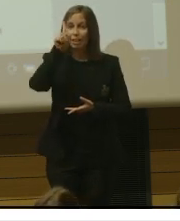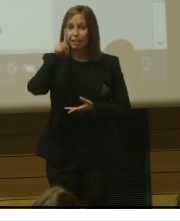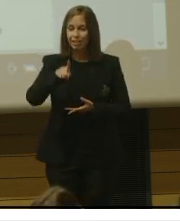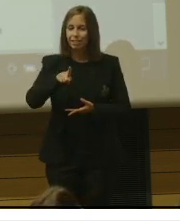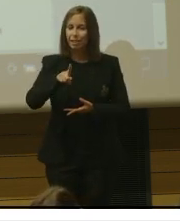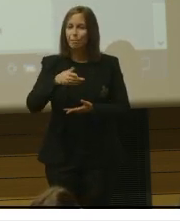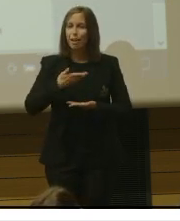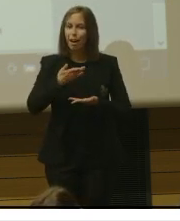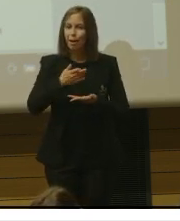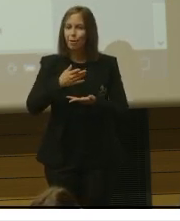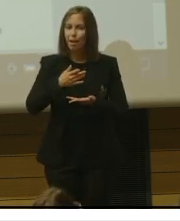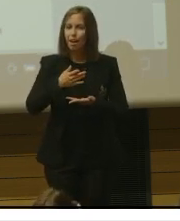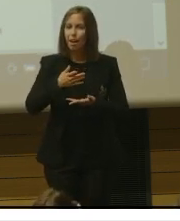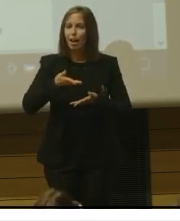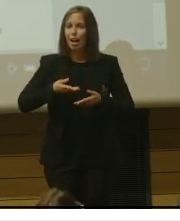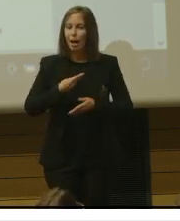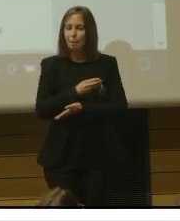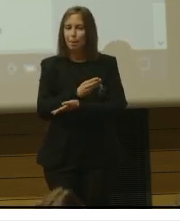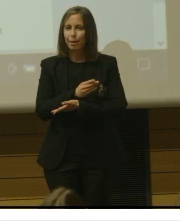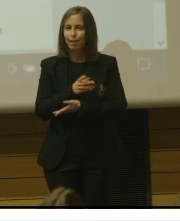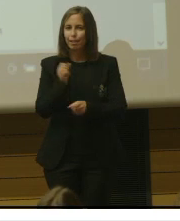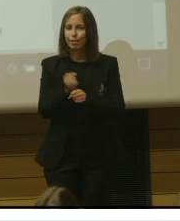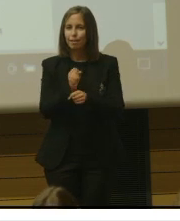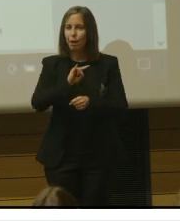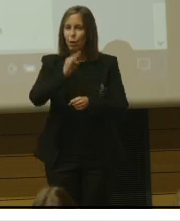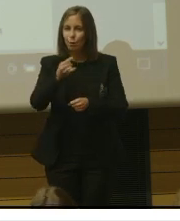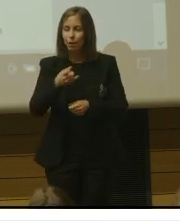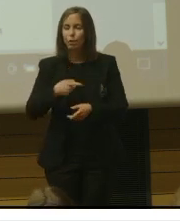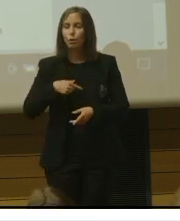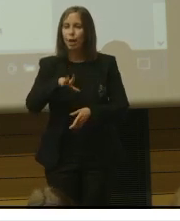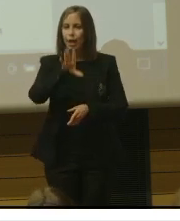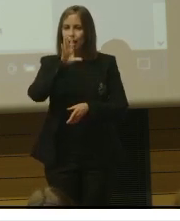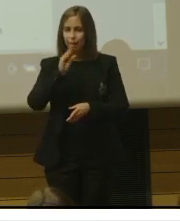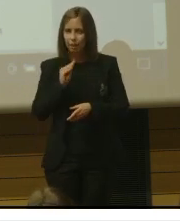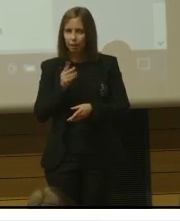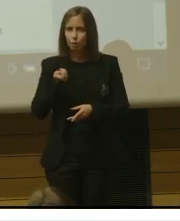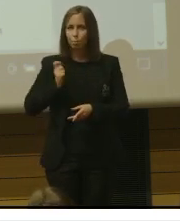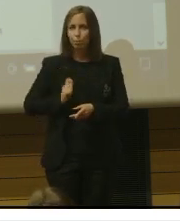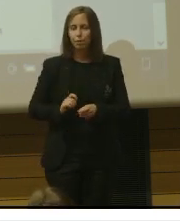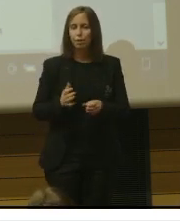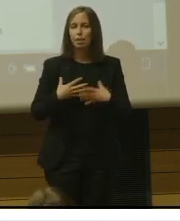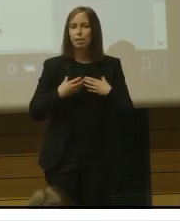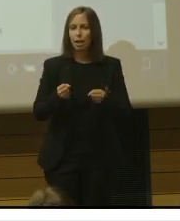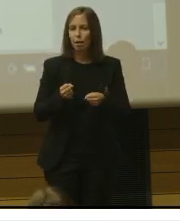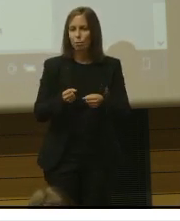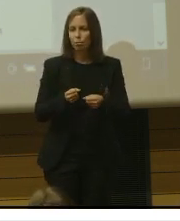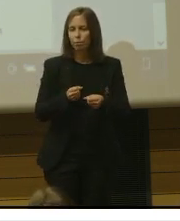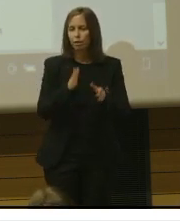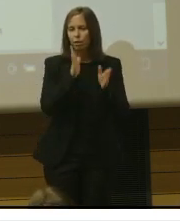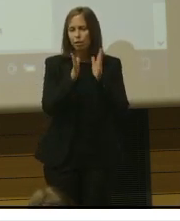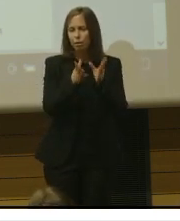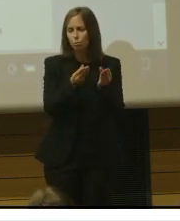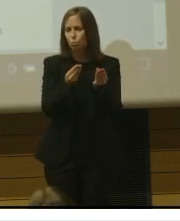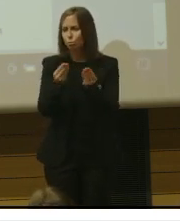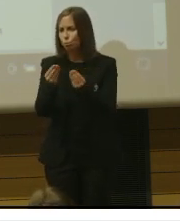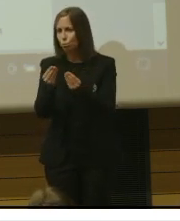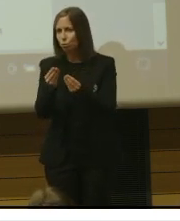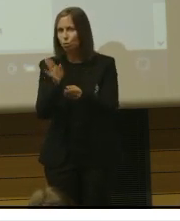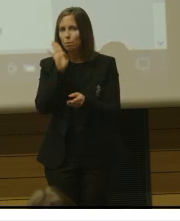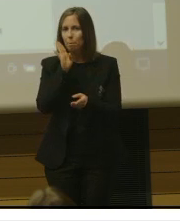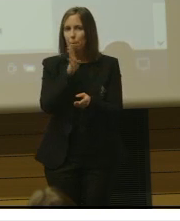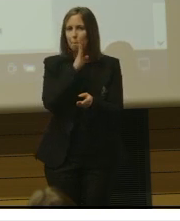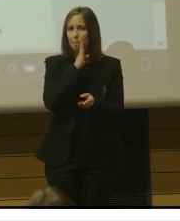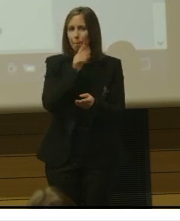a ese bebé. Yo entiendo que los profesionales de la salud pues tienen un montón de otras cosas que tratar, ¿no?, con una madre gestante,